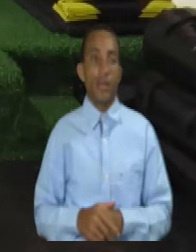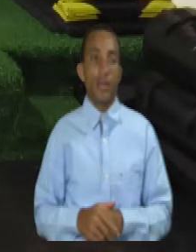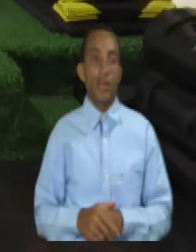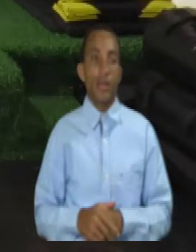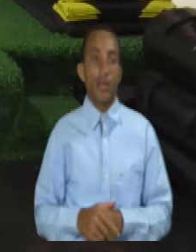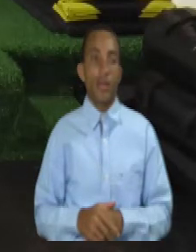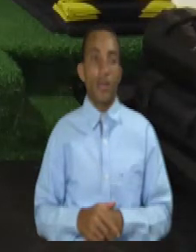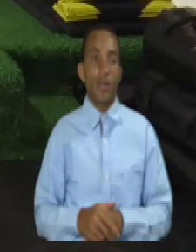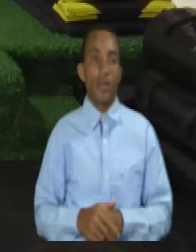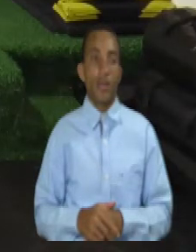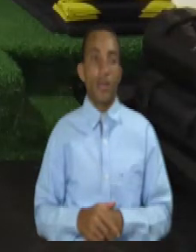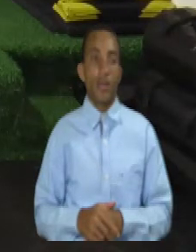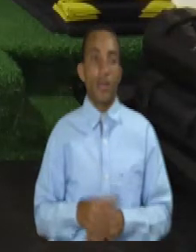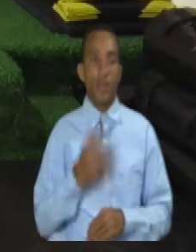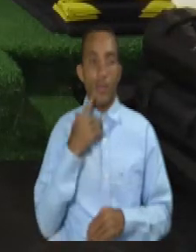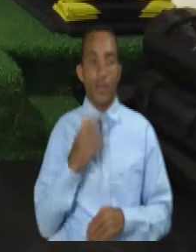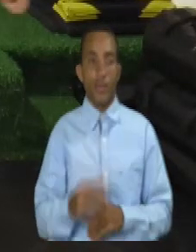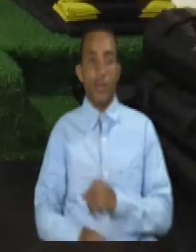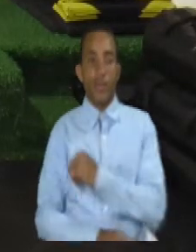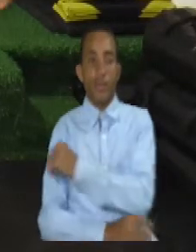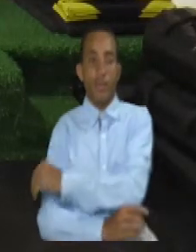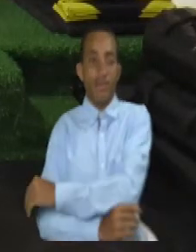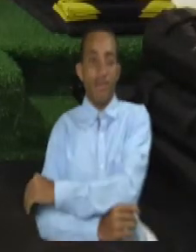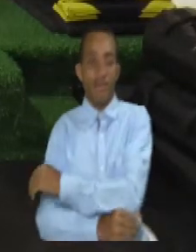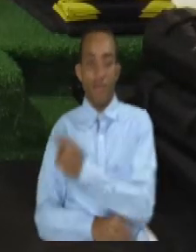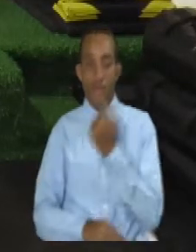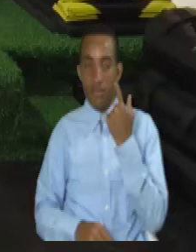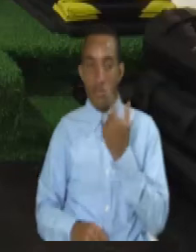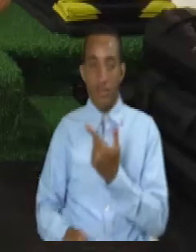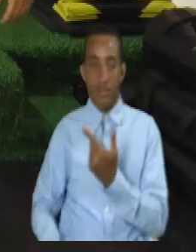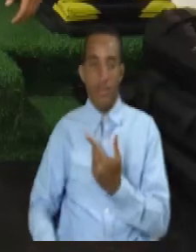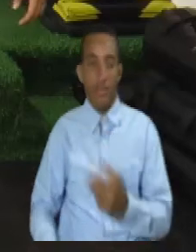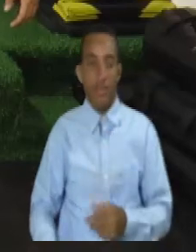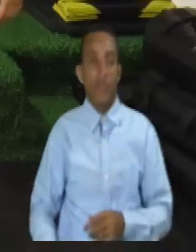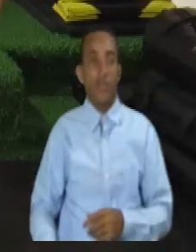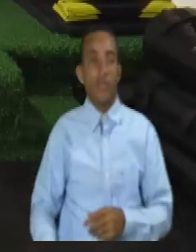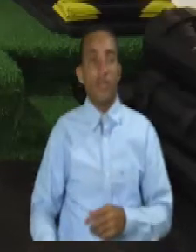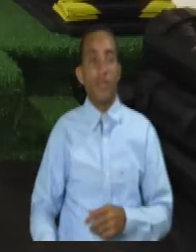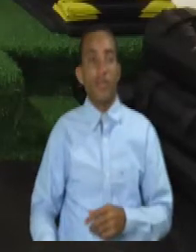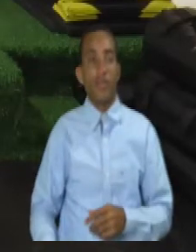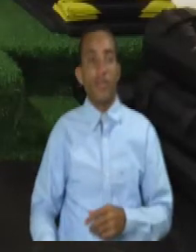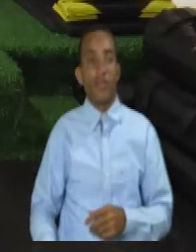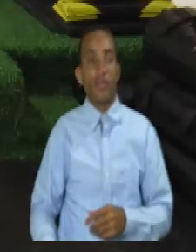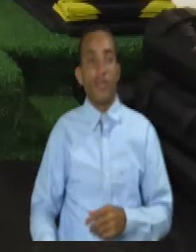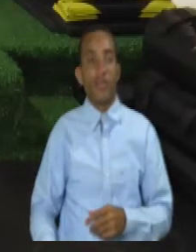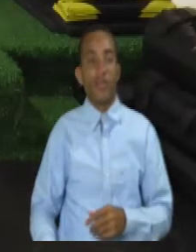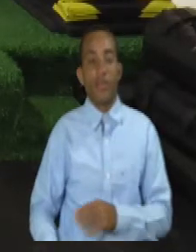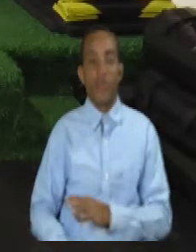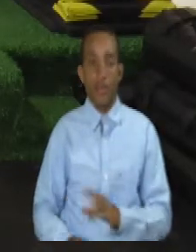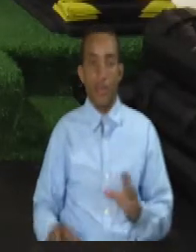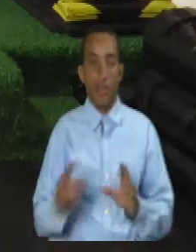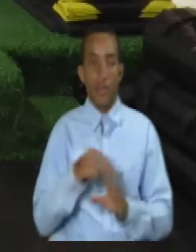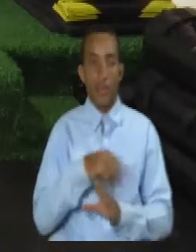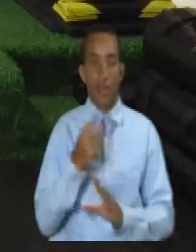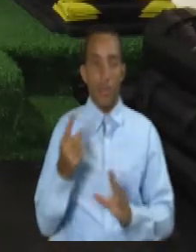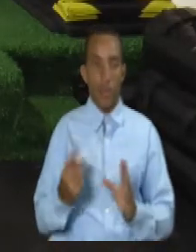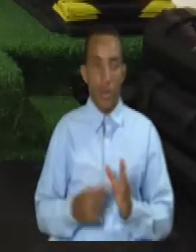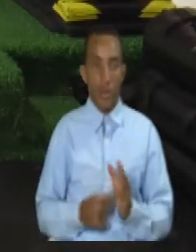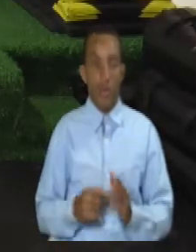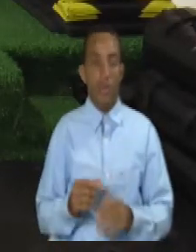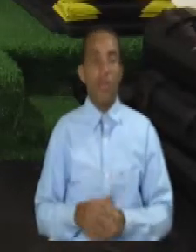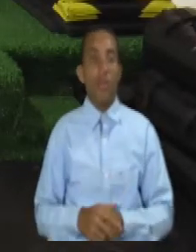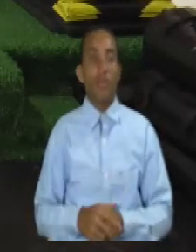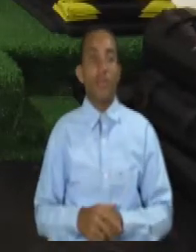Muy bien, vamos acá, Kiara. Kiara, dale. Eso es. Como pueden ver, hicimos un estiramiento completo, de la parte inferior a la parte